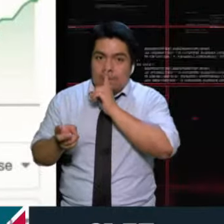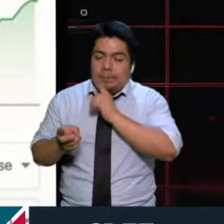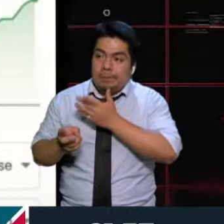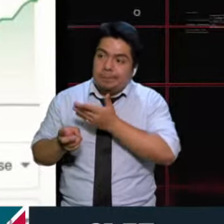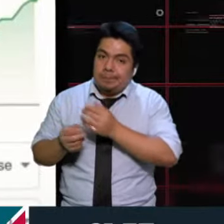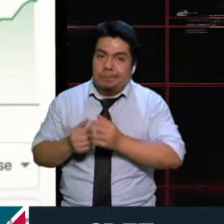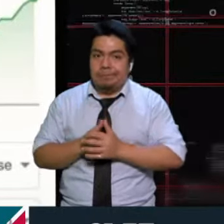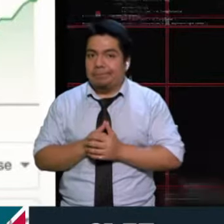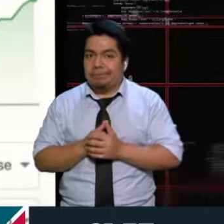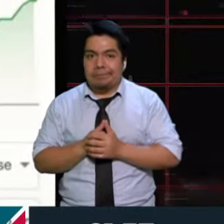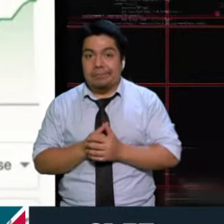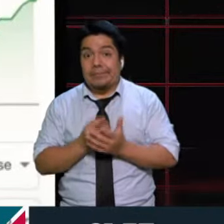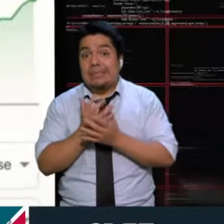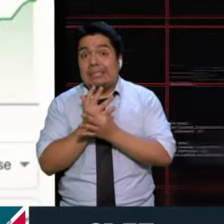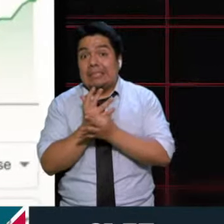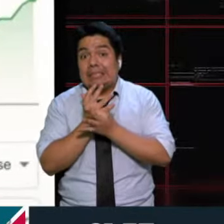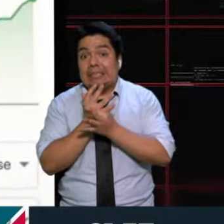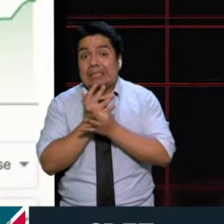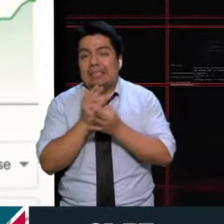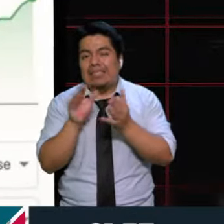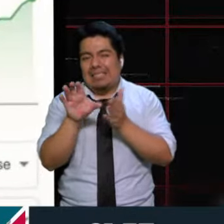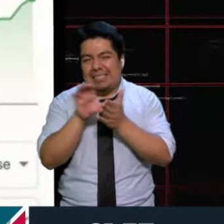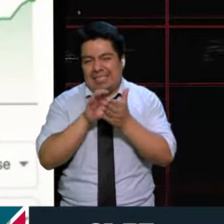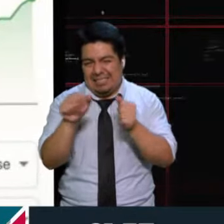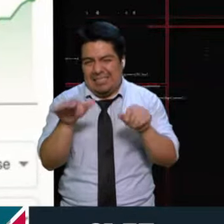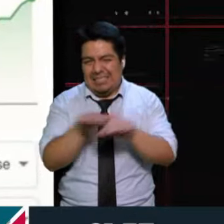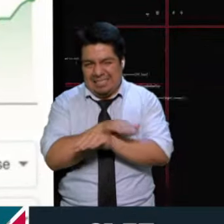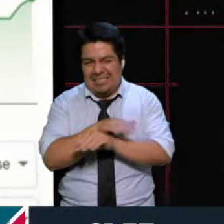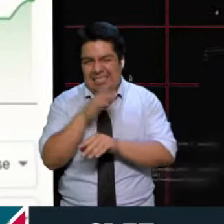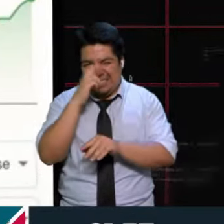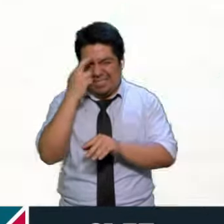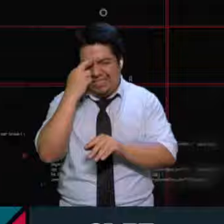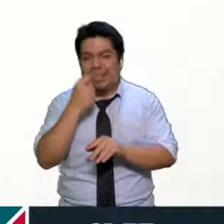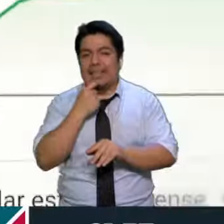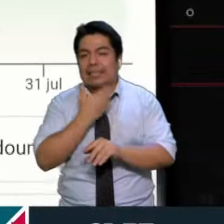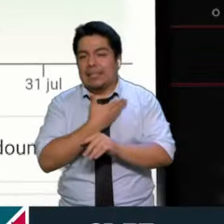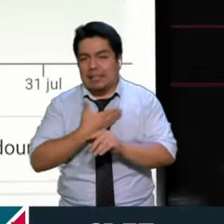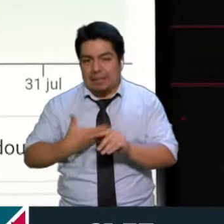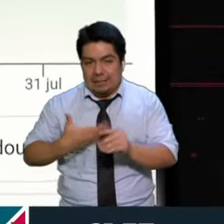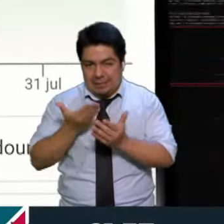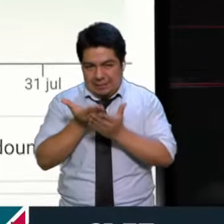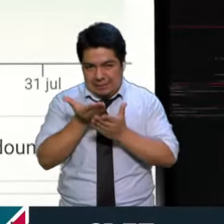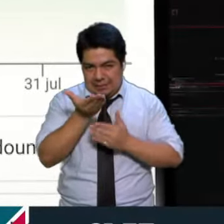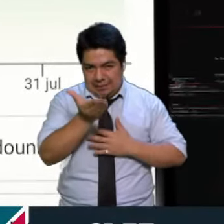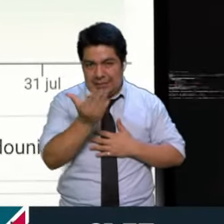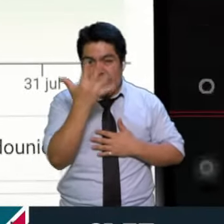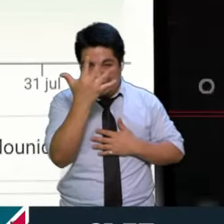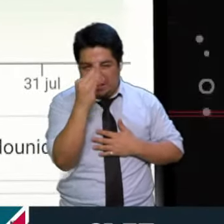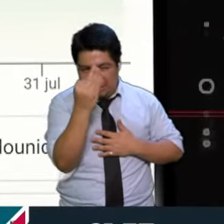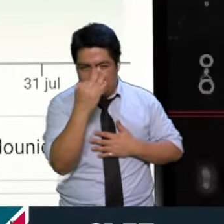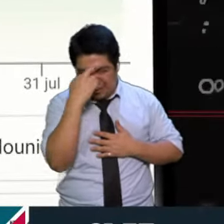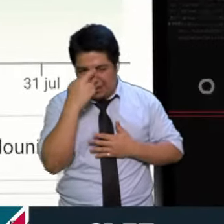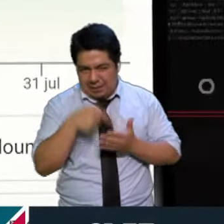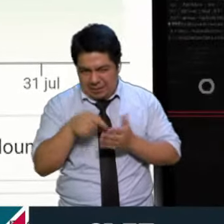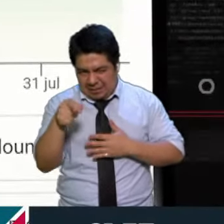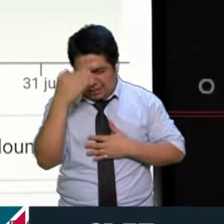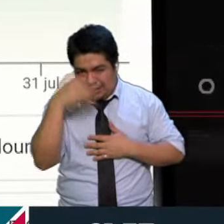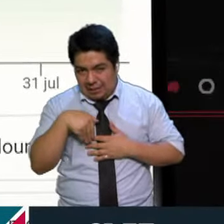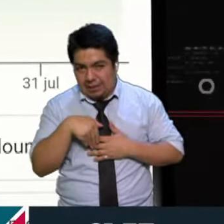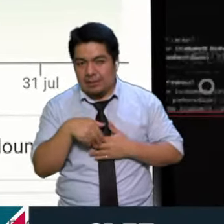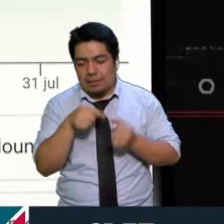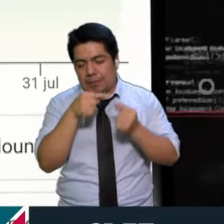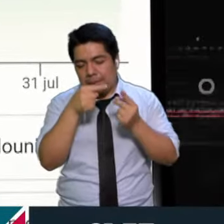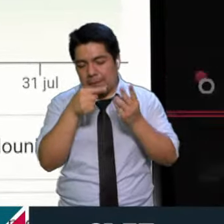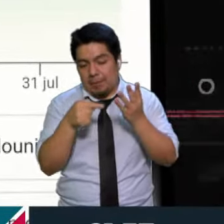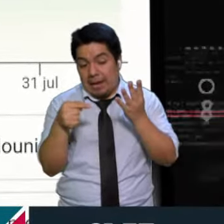es la que acusa a las iniciativas de reforma presentadas por el presidente Andrés Manuel López Obrador el pasado 5 de febrero, entre